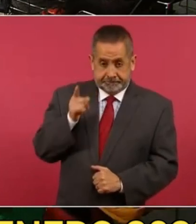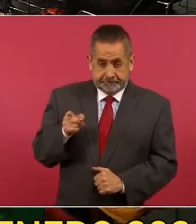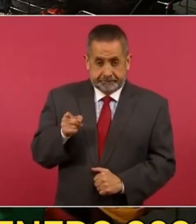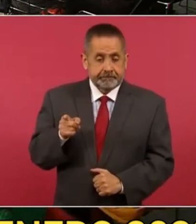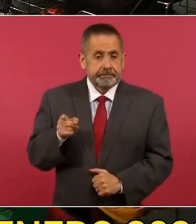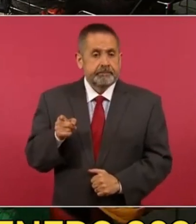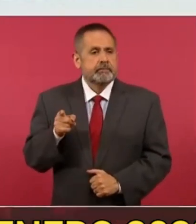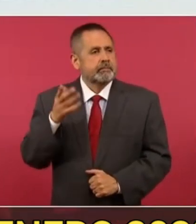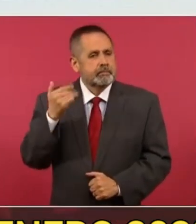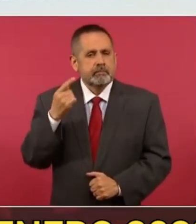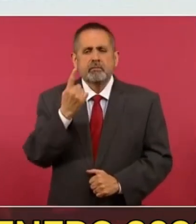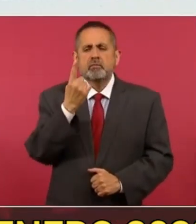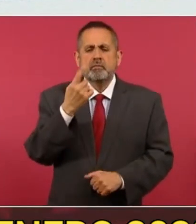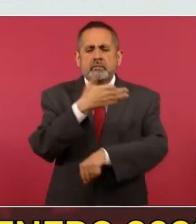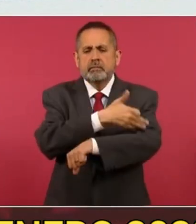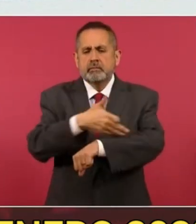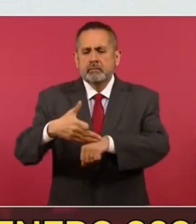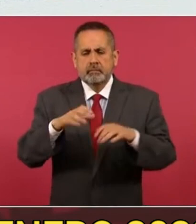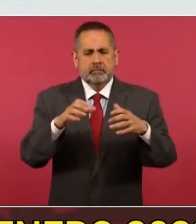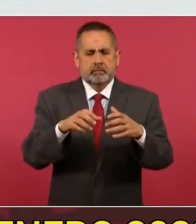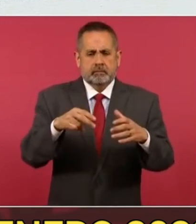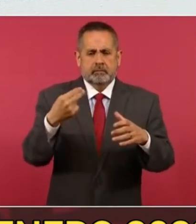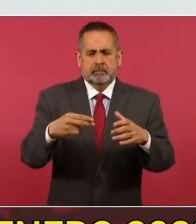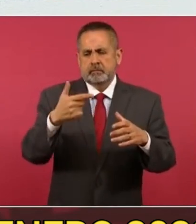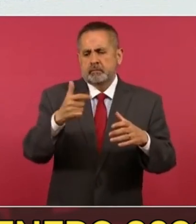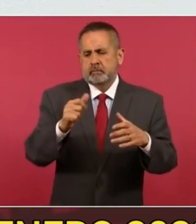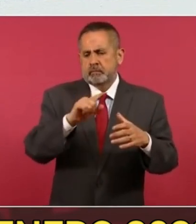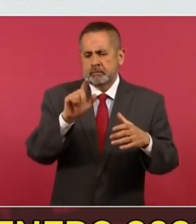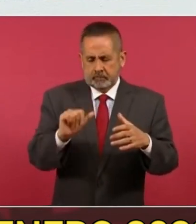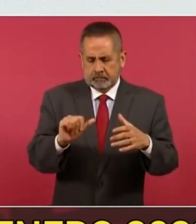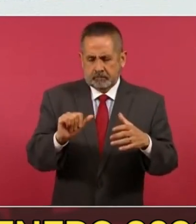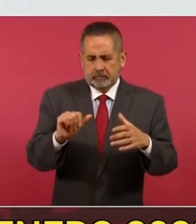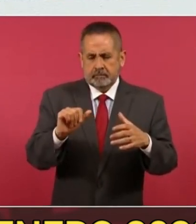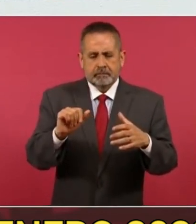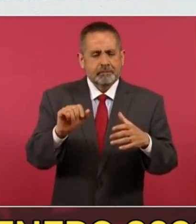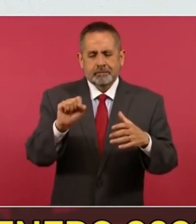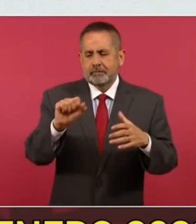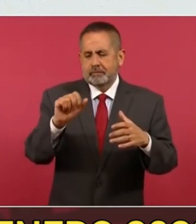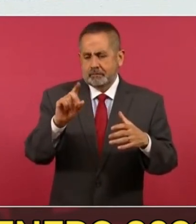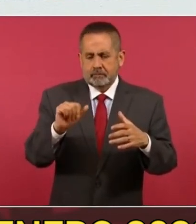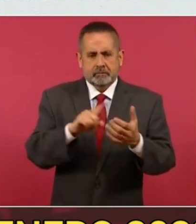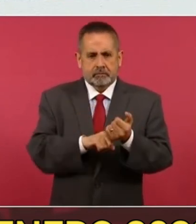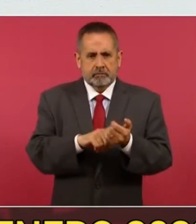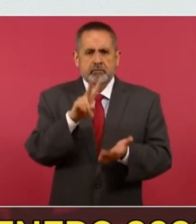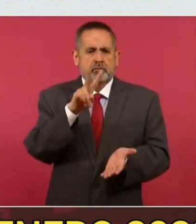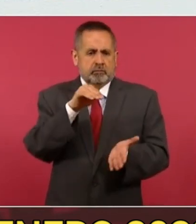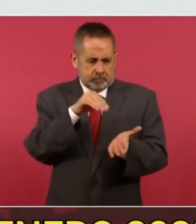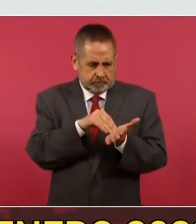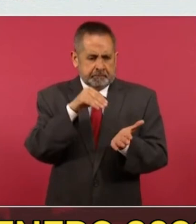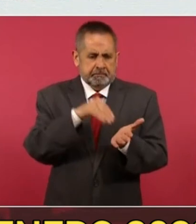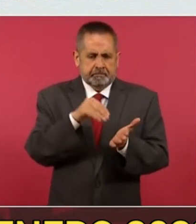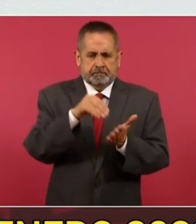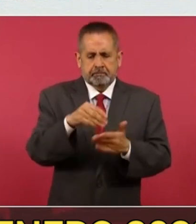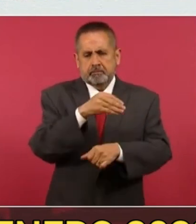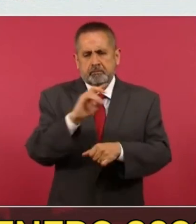había una familia nada más, la Garzazada, que aparecía con 2.000 millones de dólares,